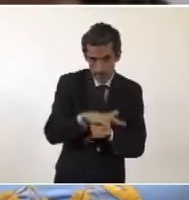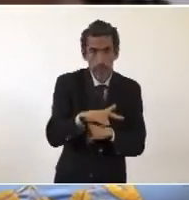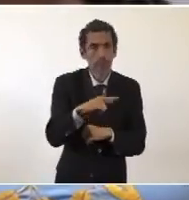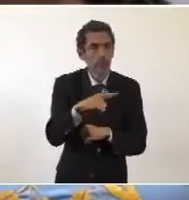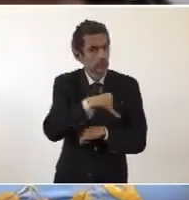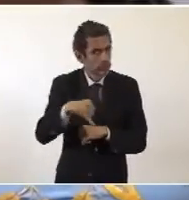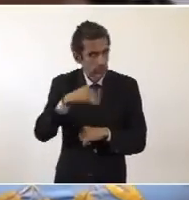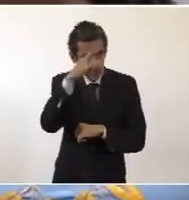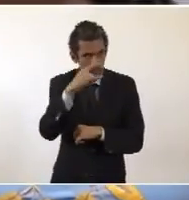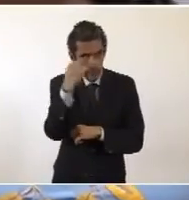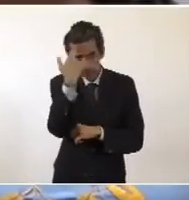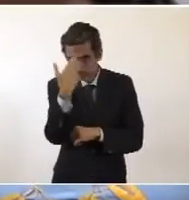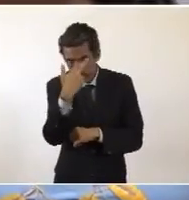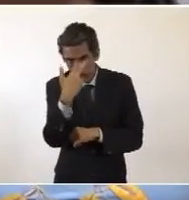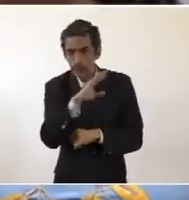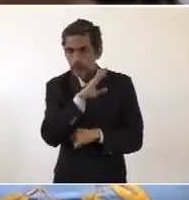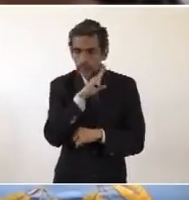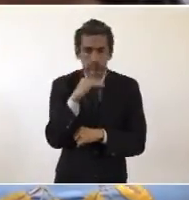México.